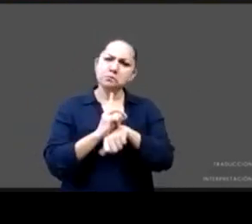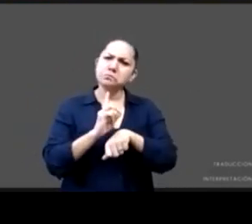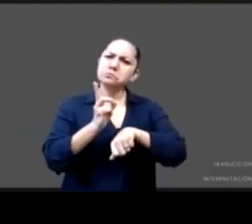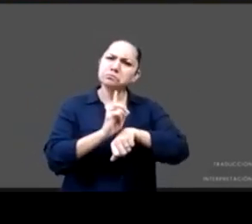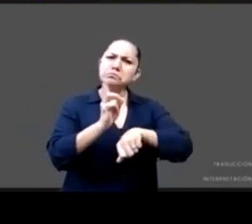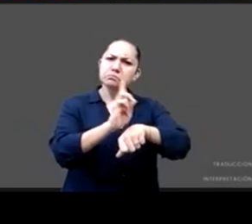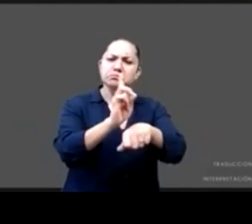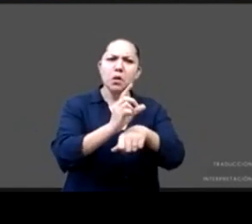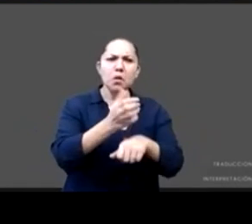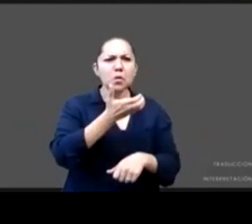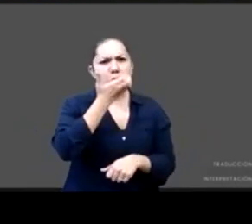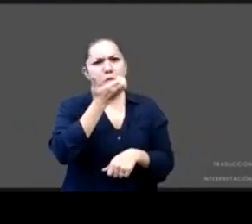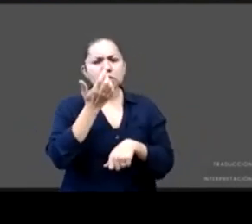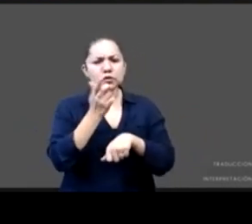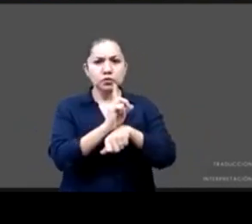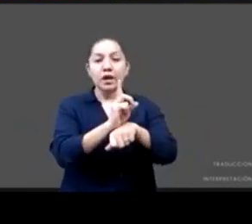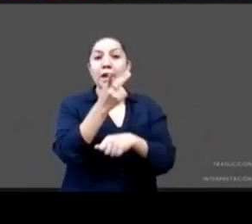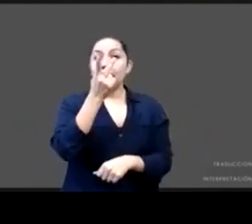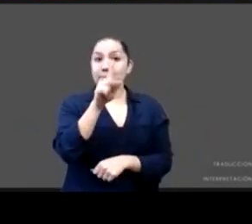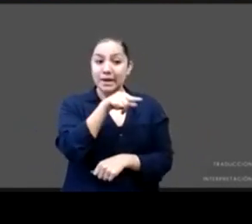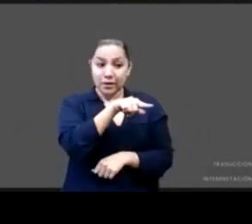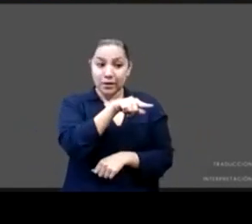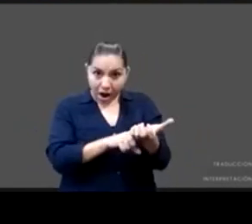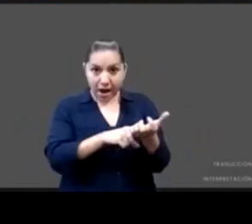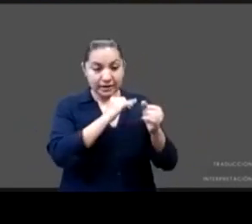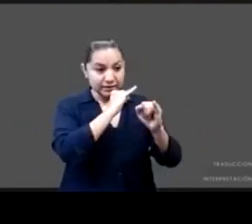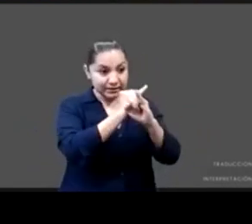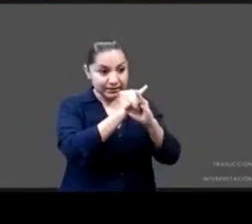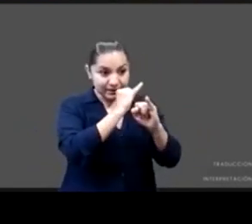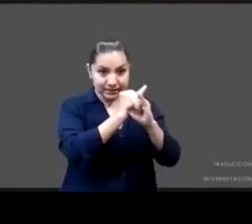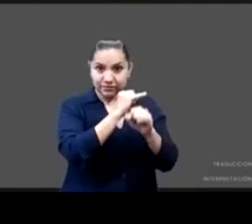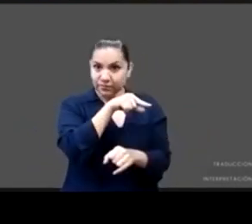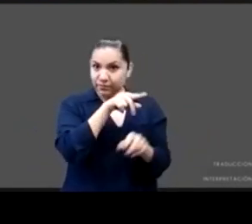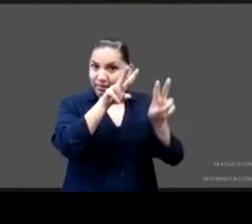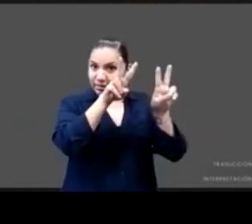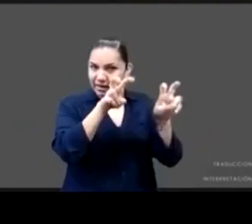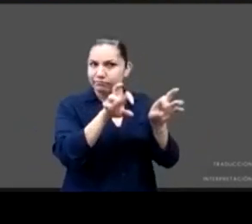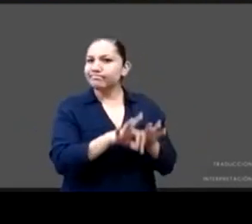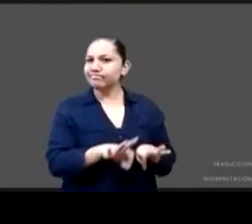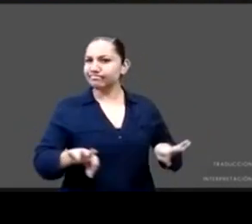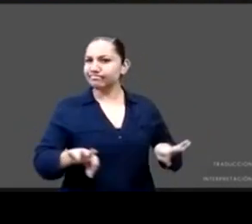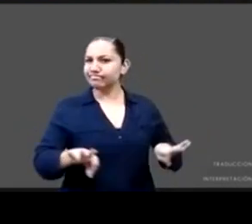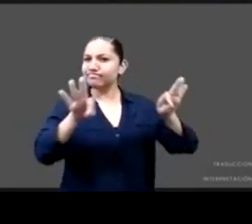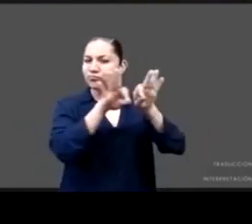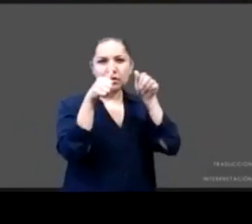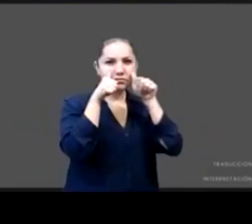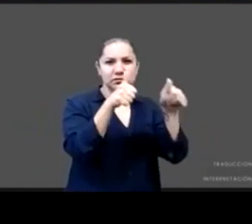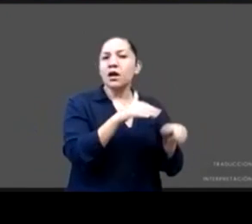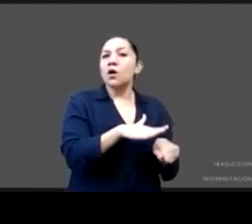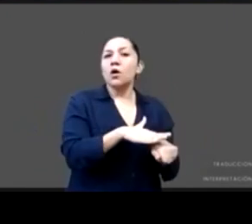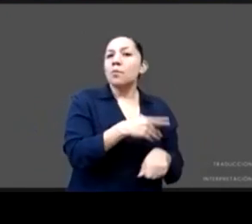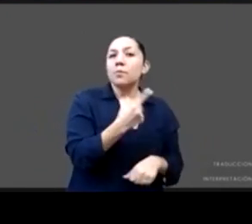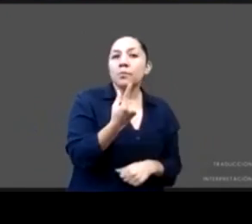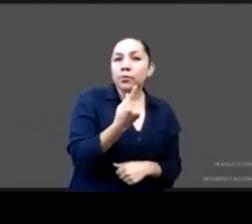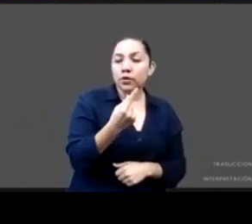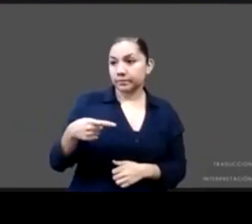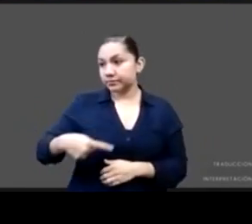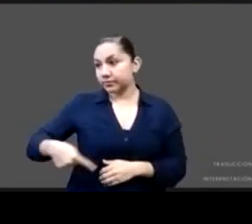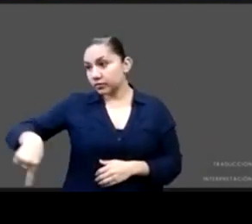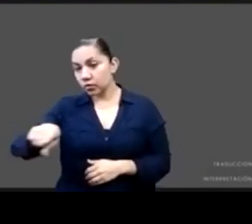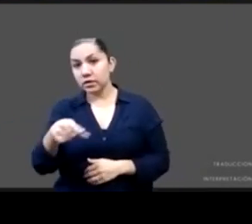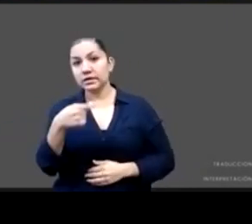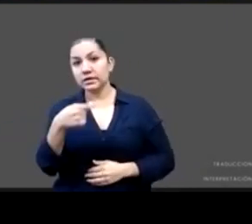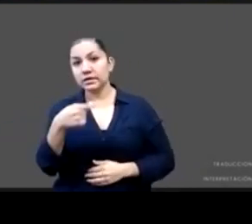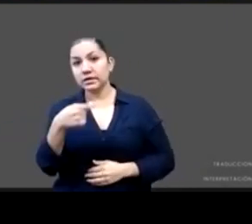particularmente amerita una atención especial porque niños, niñas y adolescentes están cada vez siendo usuarios